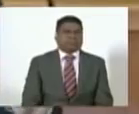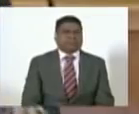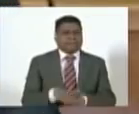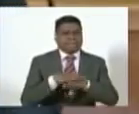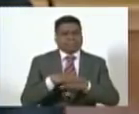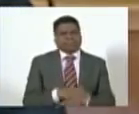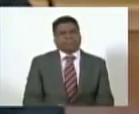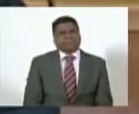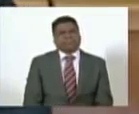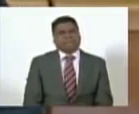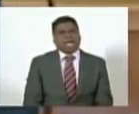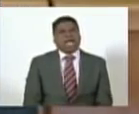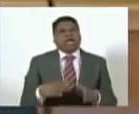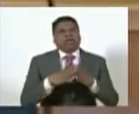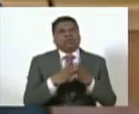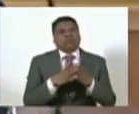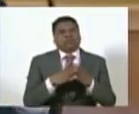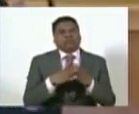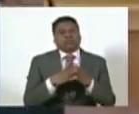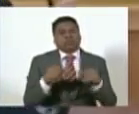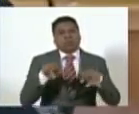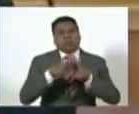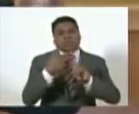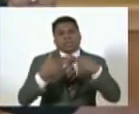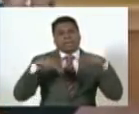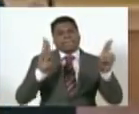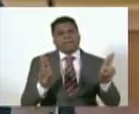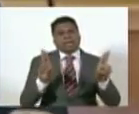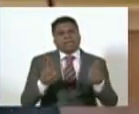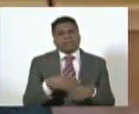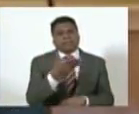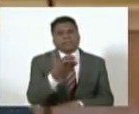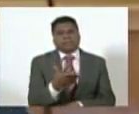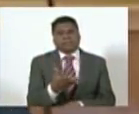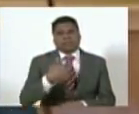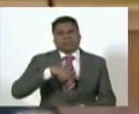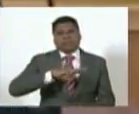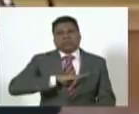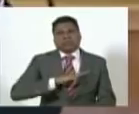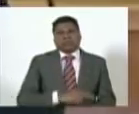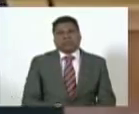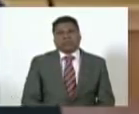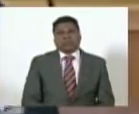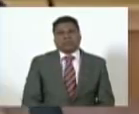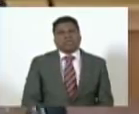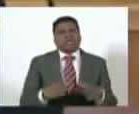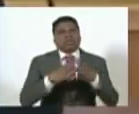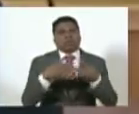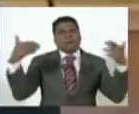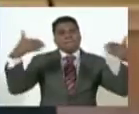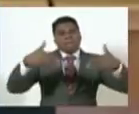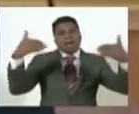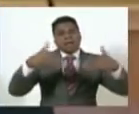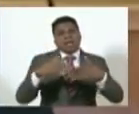combinar los cuadrantes de paz, pero es que nosotros, compañeros, compañeras, estamos enfrentando un tipo de criminalidad que